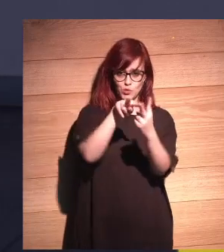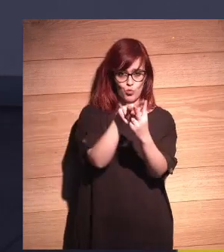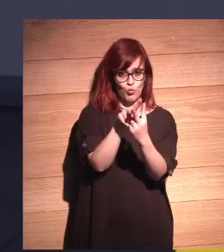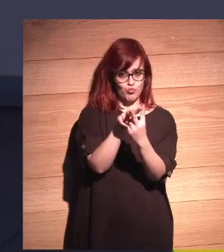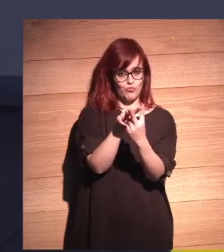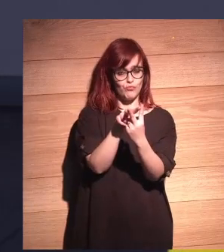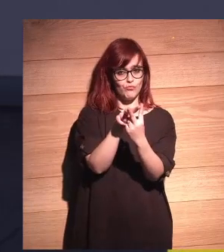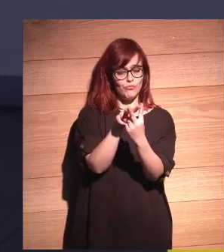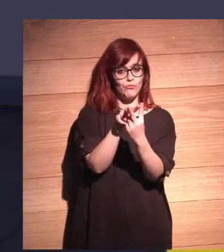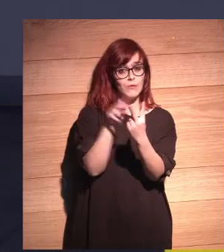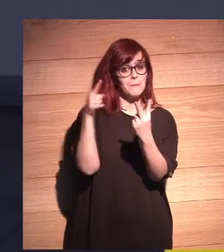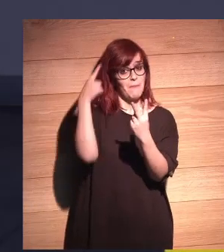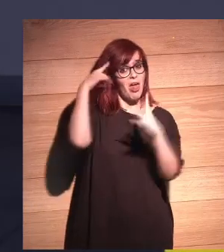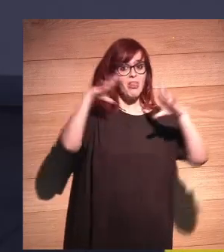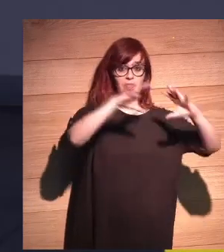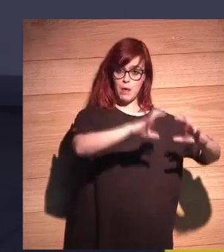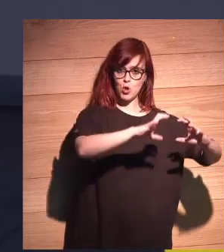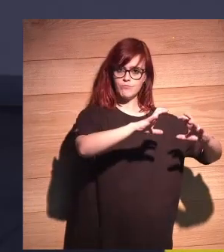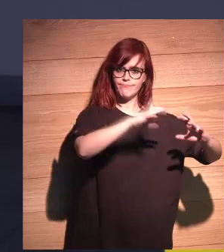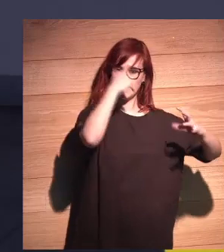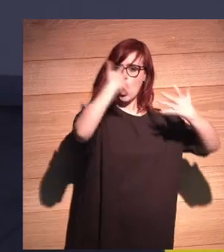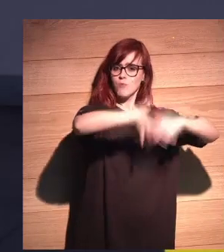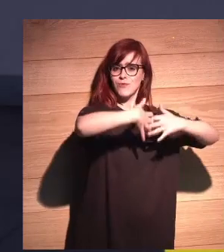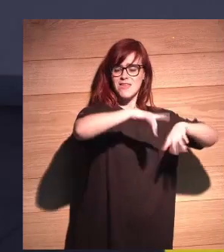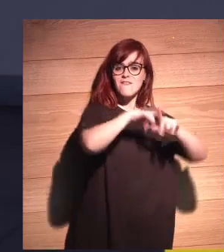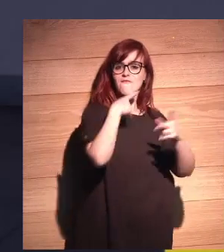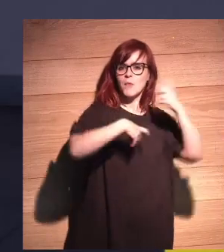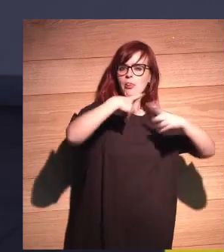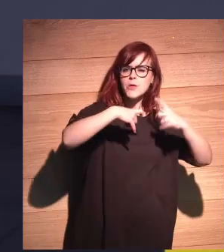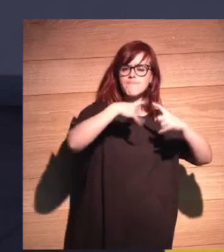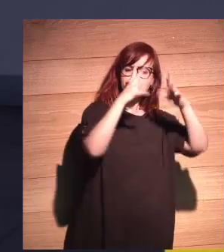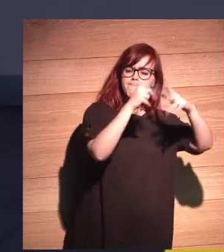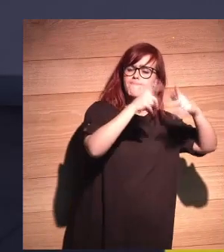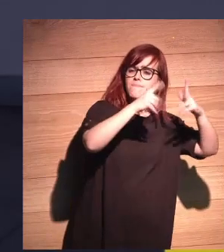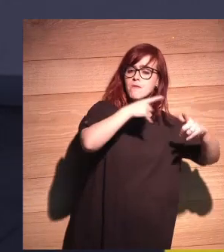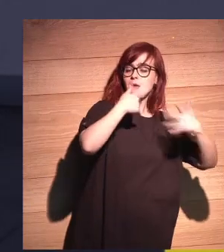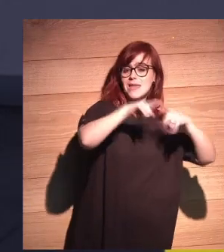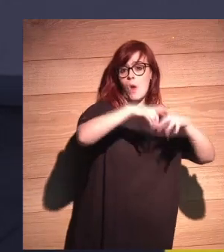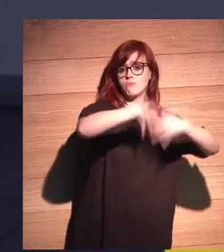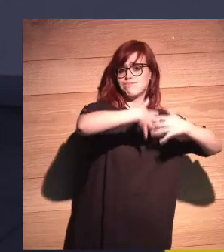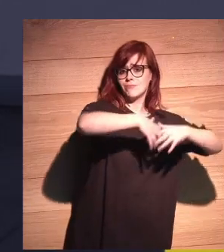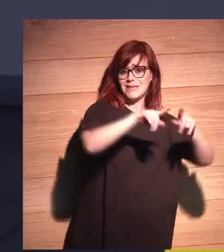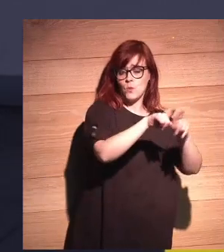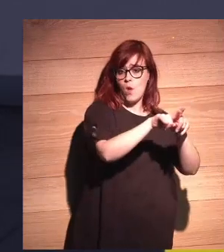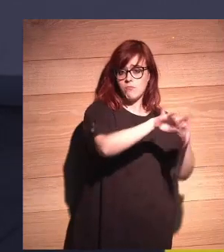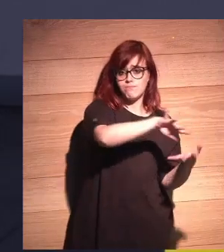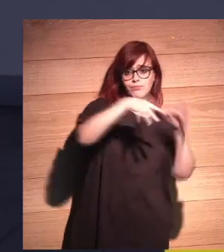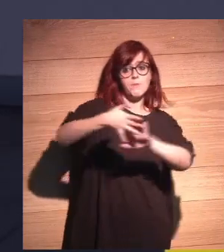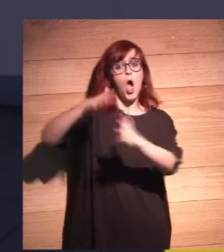aspectos. Uno es que el cerebro computa información, y esto lo tiene en común, digamos, con